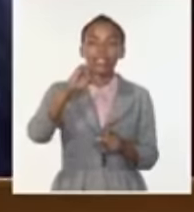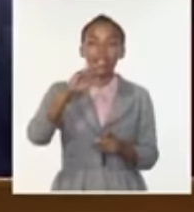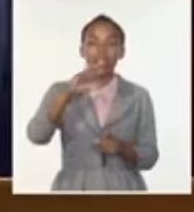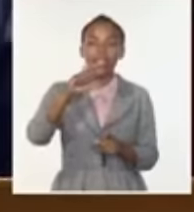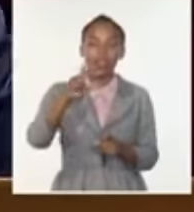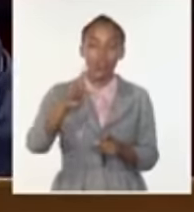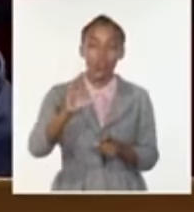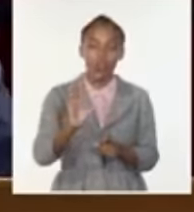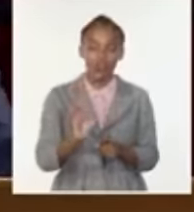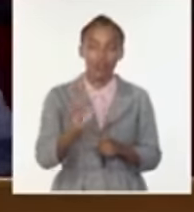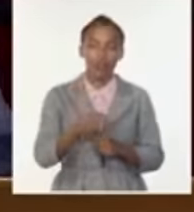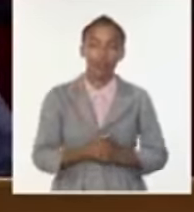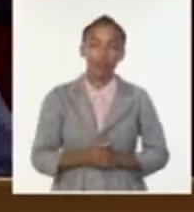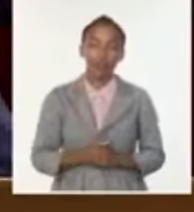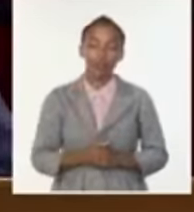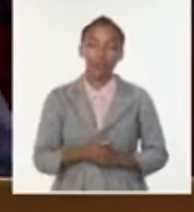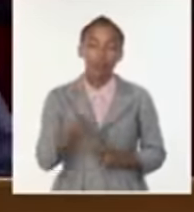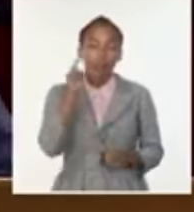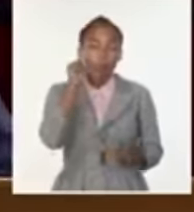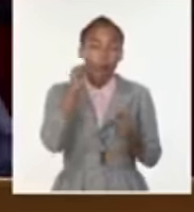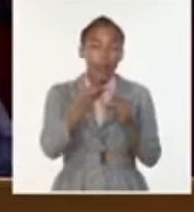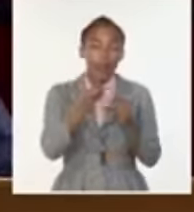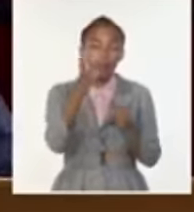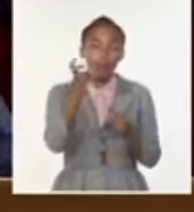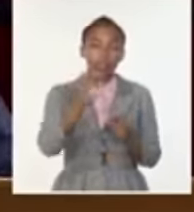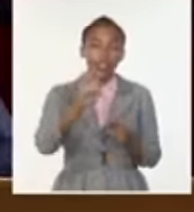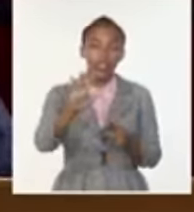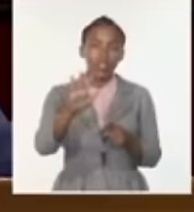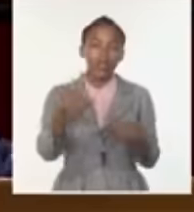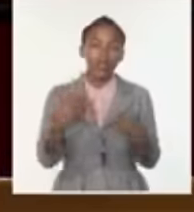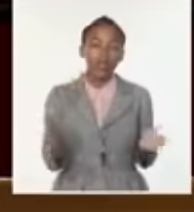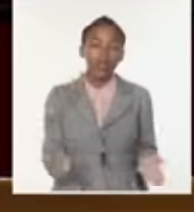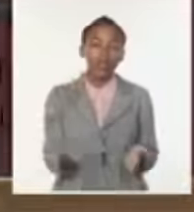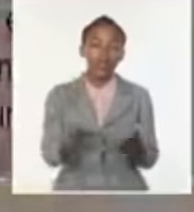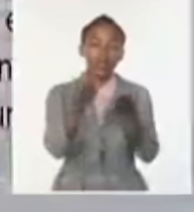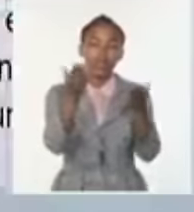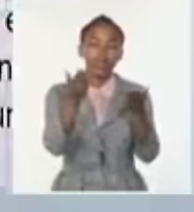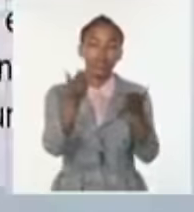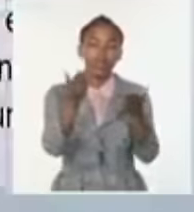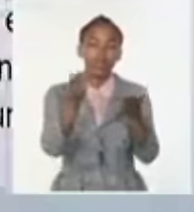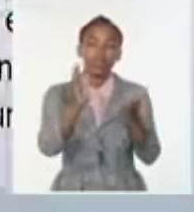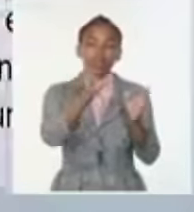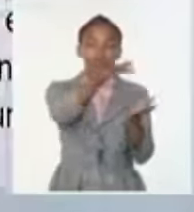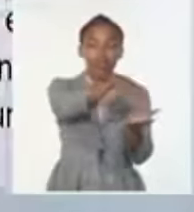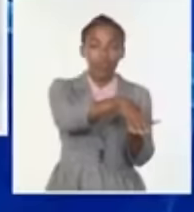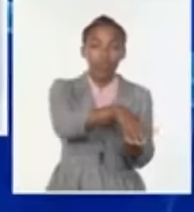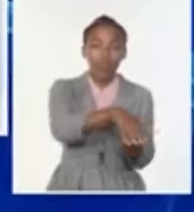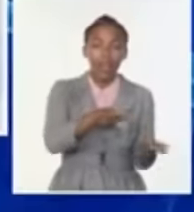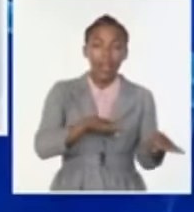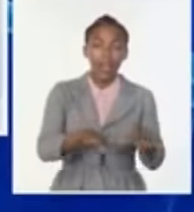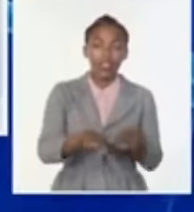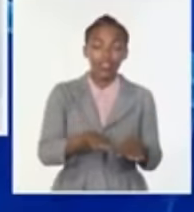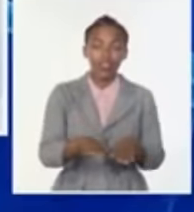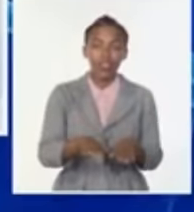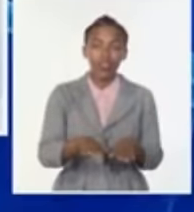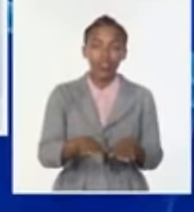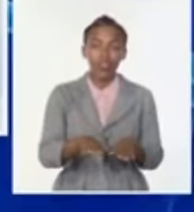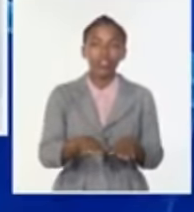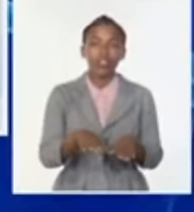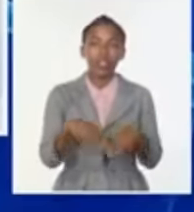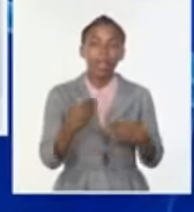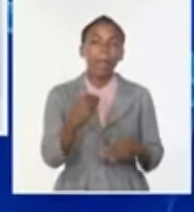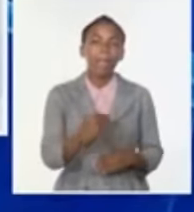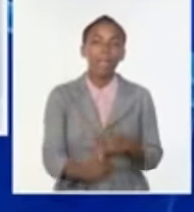implementación. El objetivo 5, que es avanzar en la gestión del desarrollo territorial. En el proceso